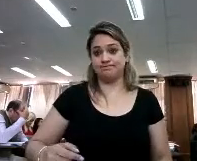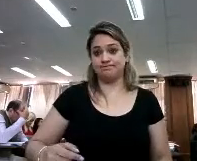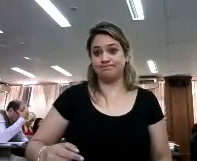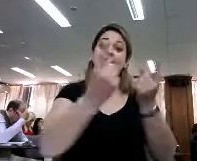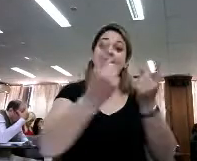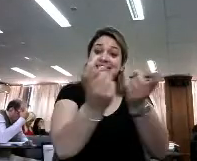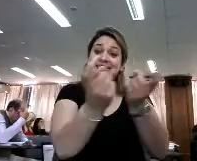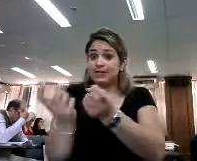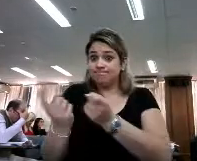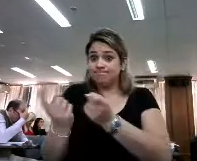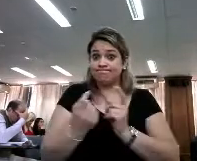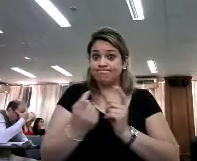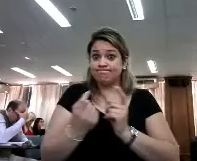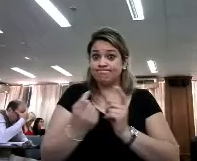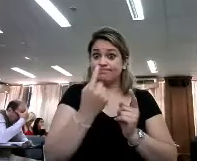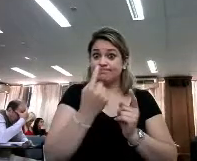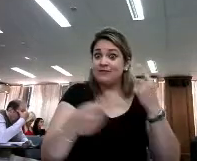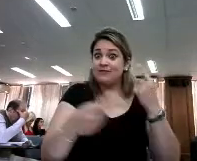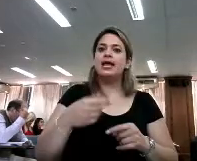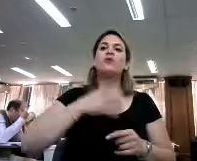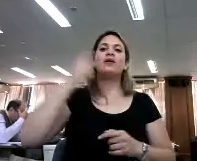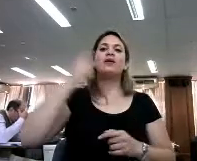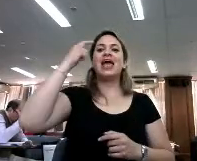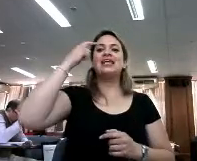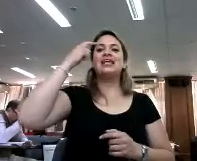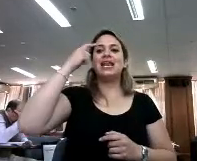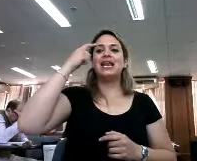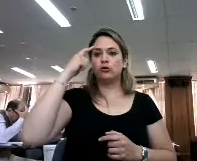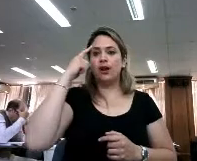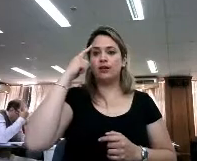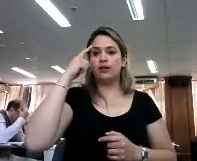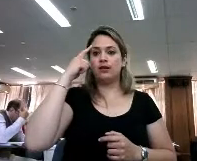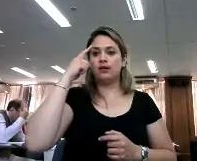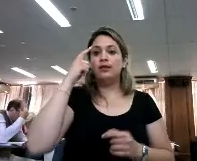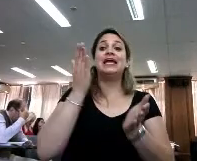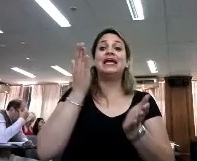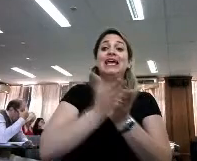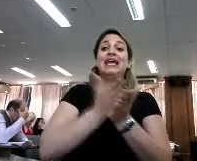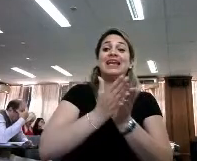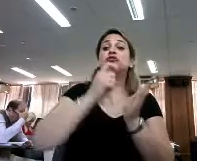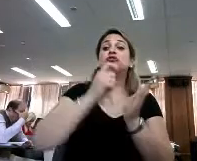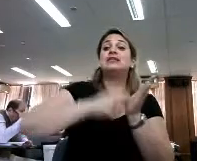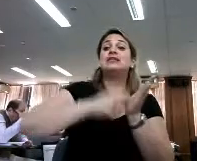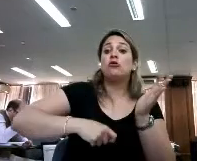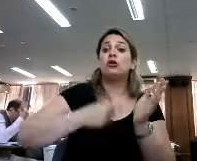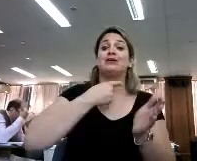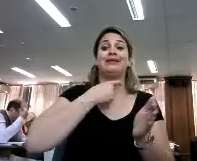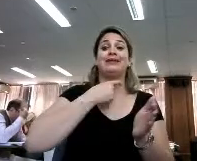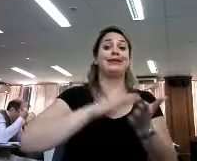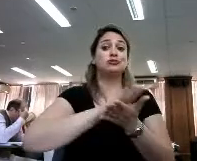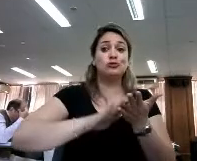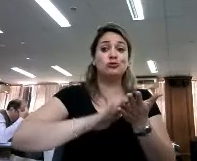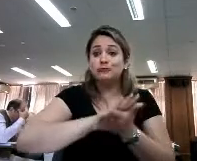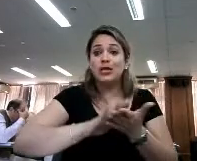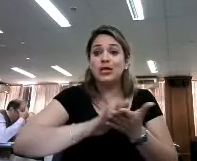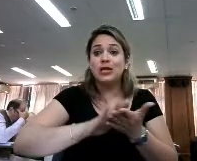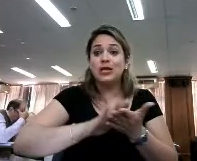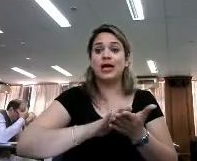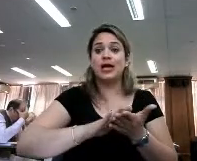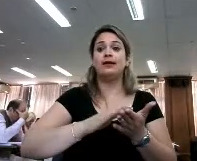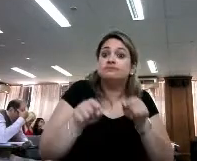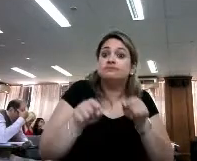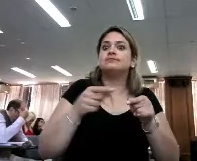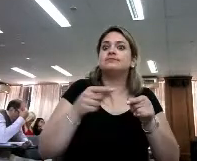necesidades que la propiedad intelectual y que los derechos de autor intentan resolver, intentan